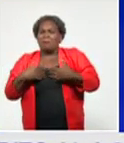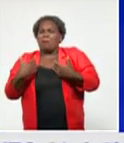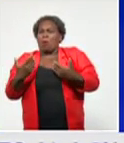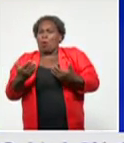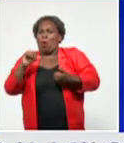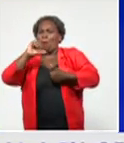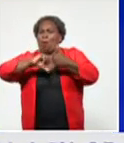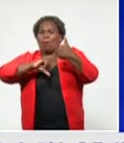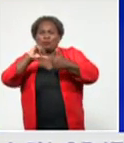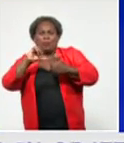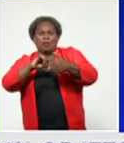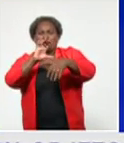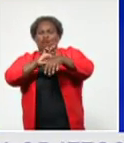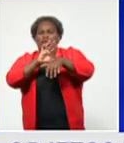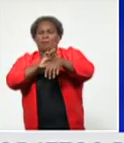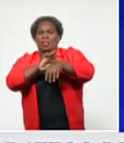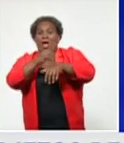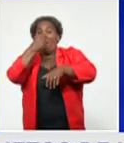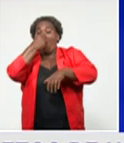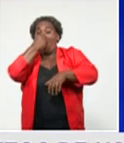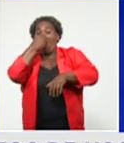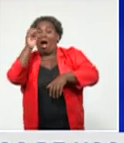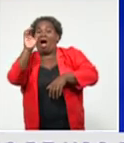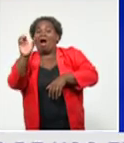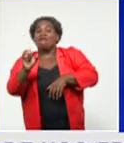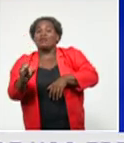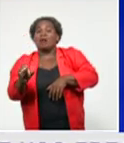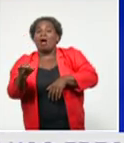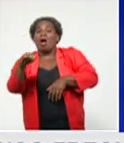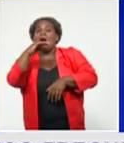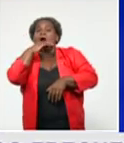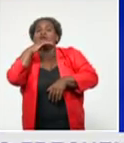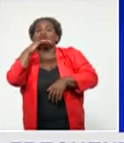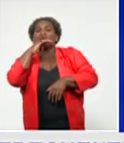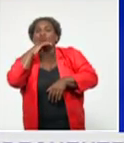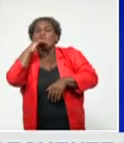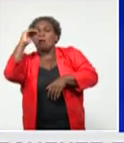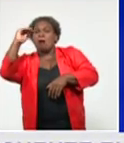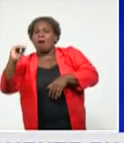tenido. África, con el color azul abajo,